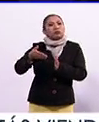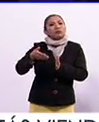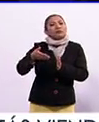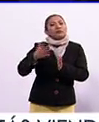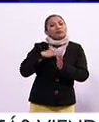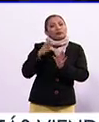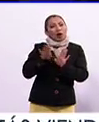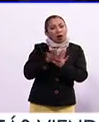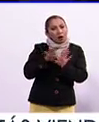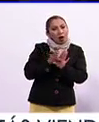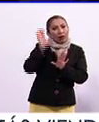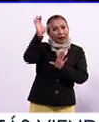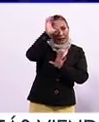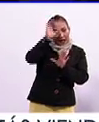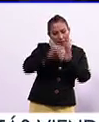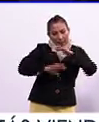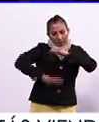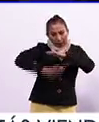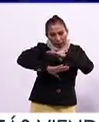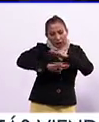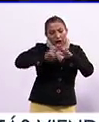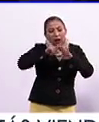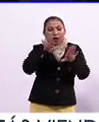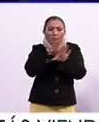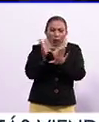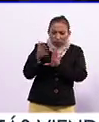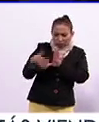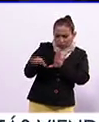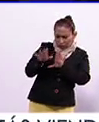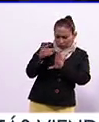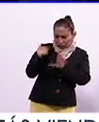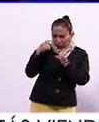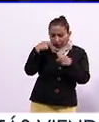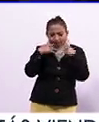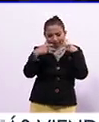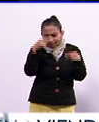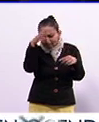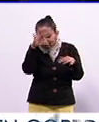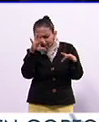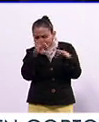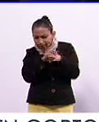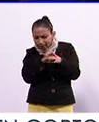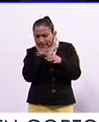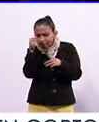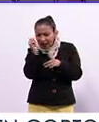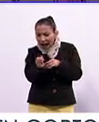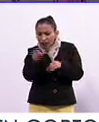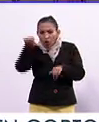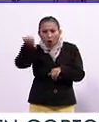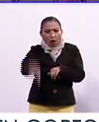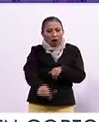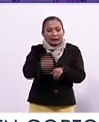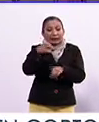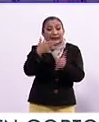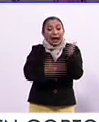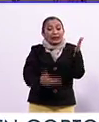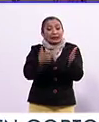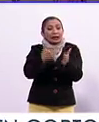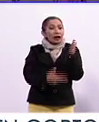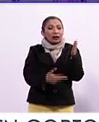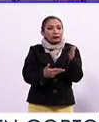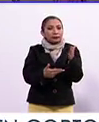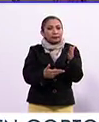podríamos decir de cierta forma científica, de cómo buscar este consenso. Su objetivo inmediato de estos talleres